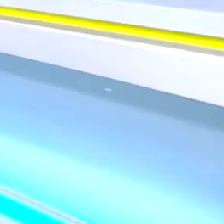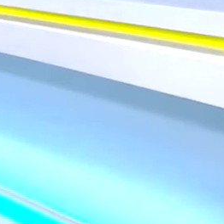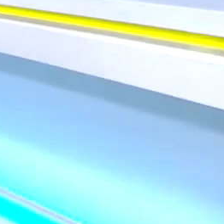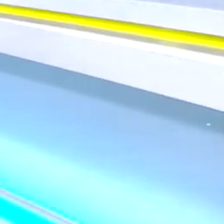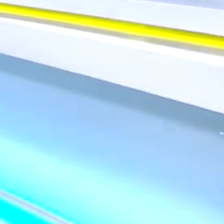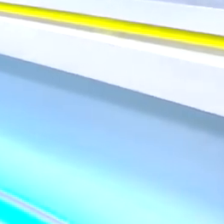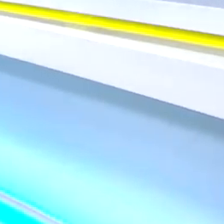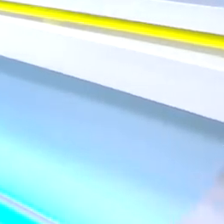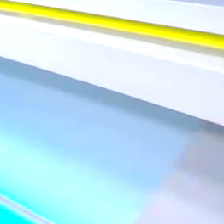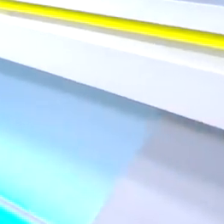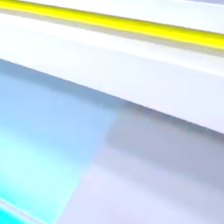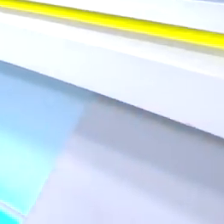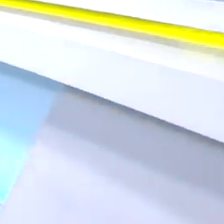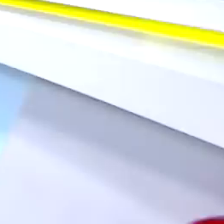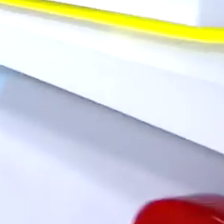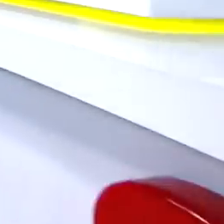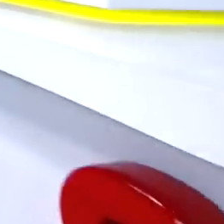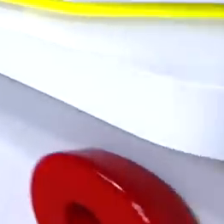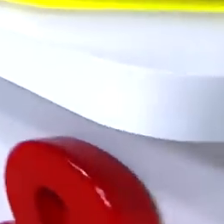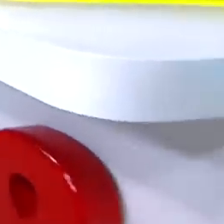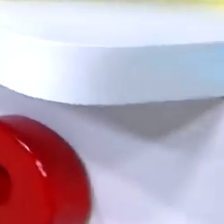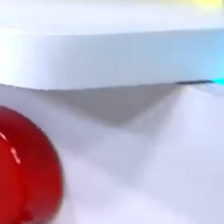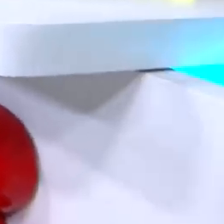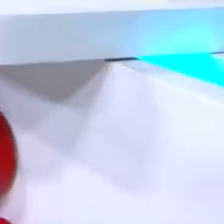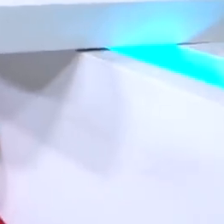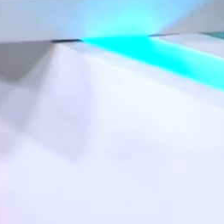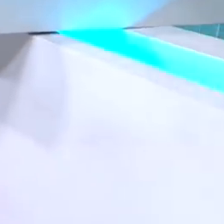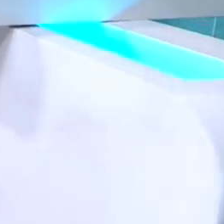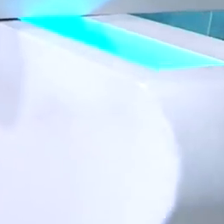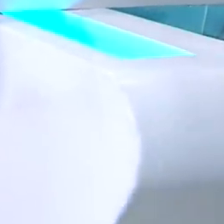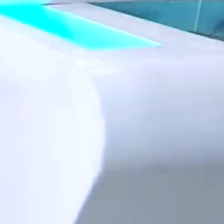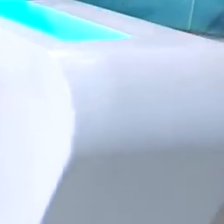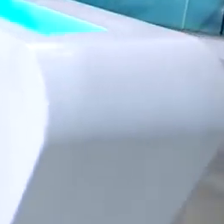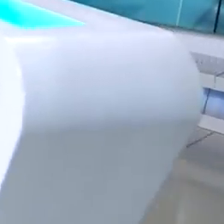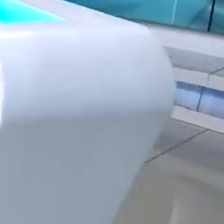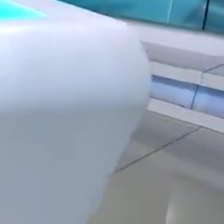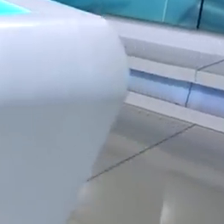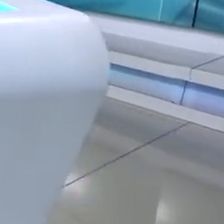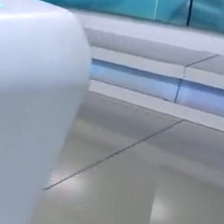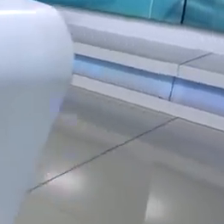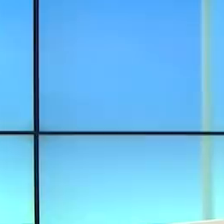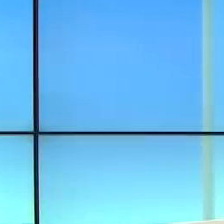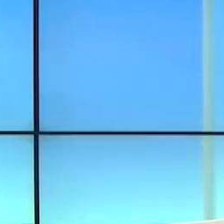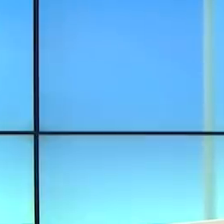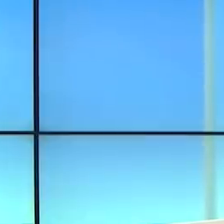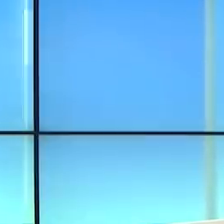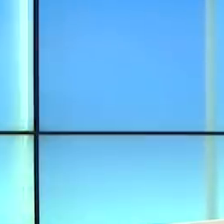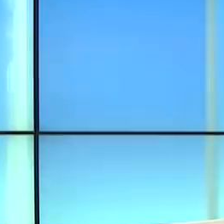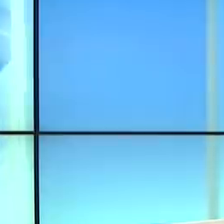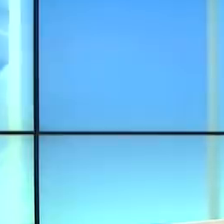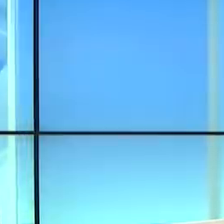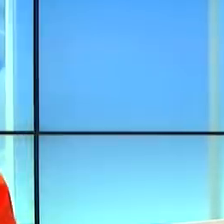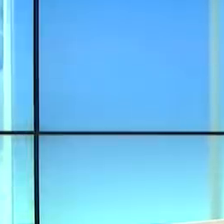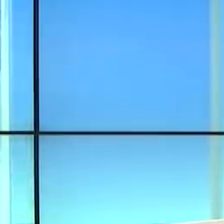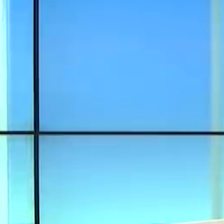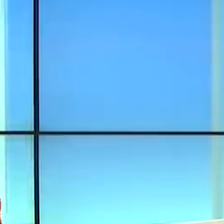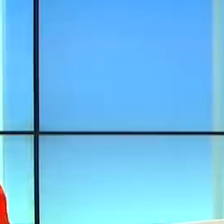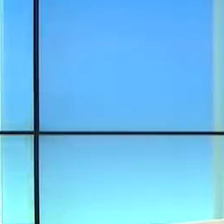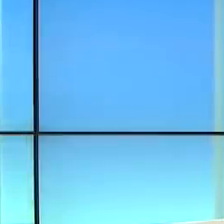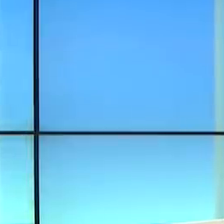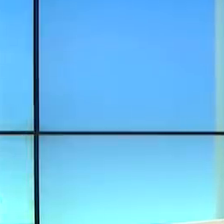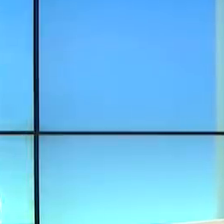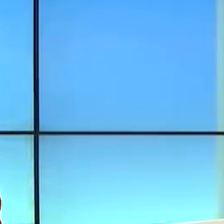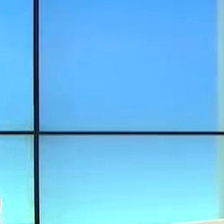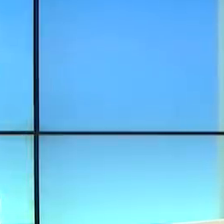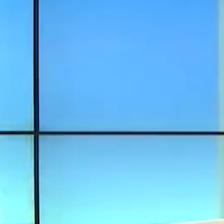momento desde la capital de Santander. Para Noticentro 1 CMI, informó Ana Mercedes Ariza. Buenos días. Ana Mercedes, muchas gracias. Y con esta información